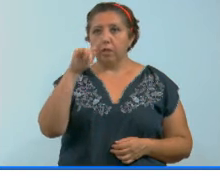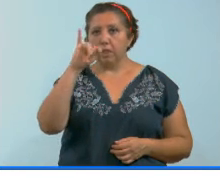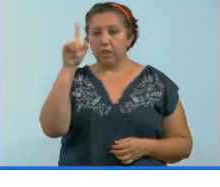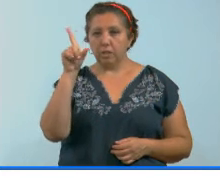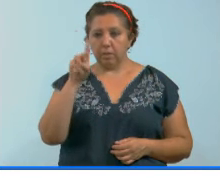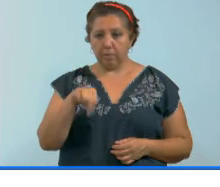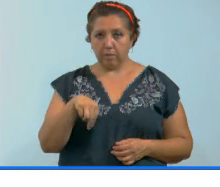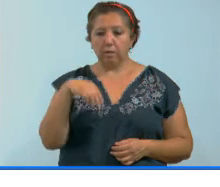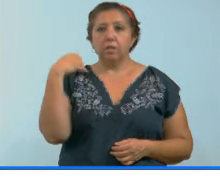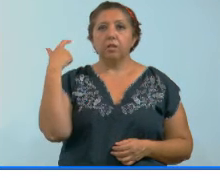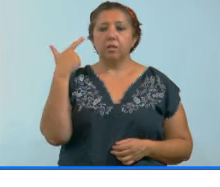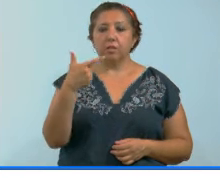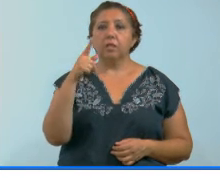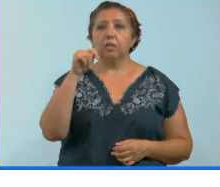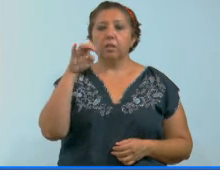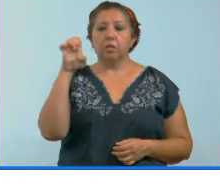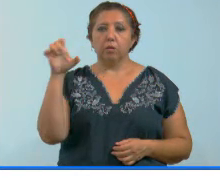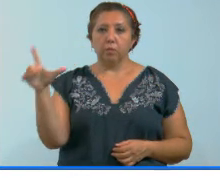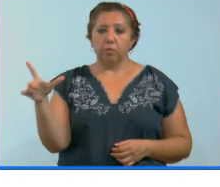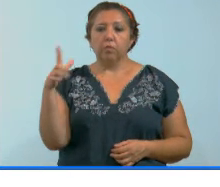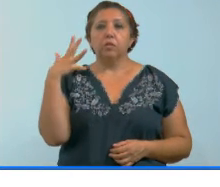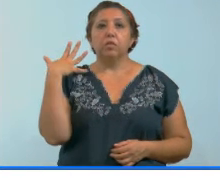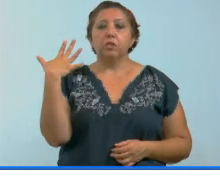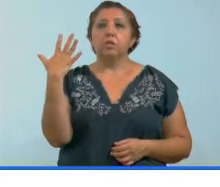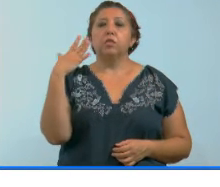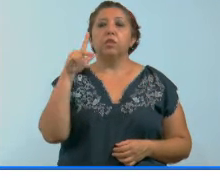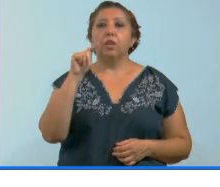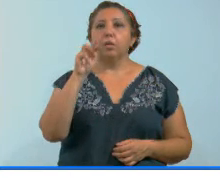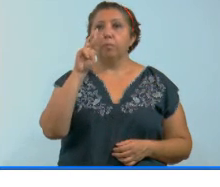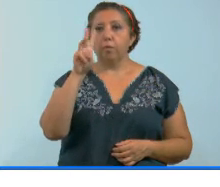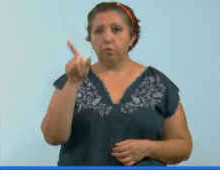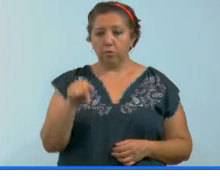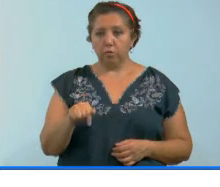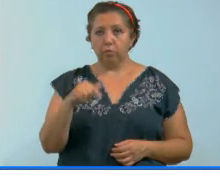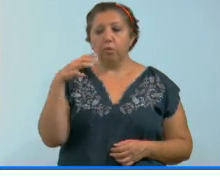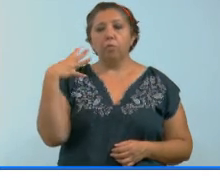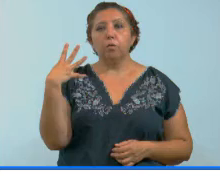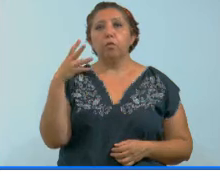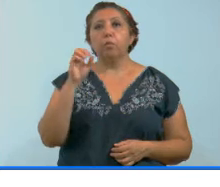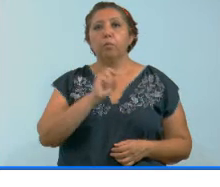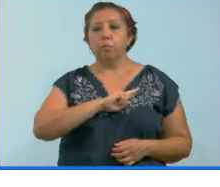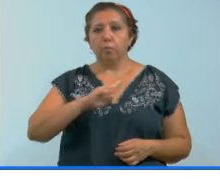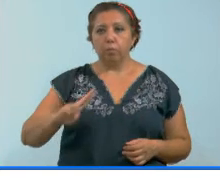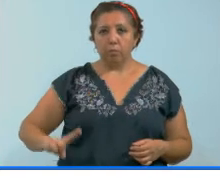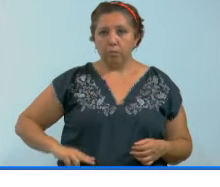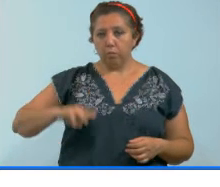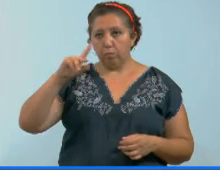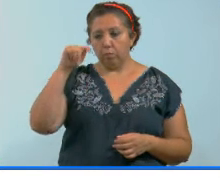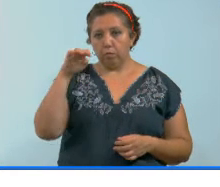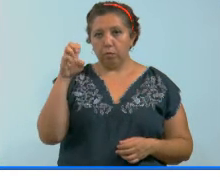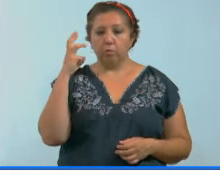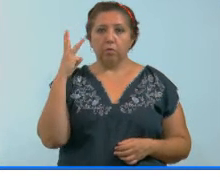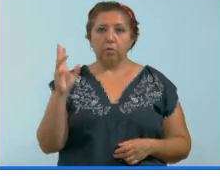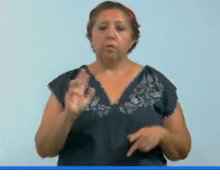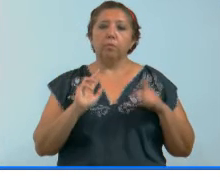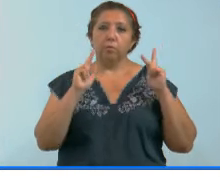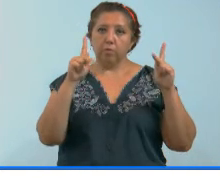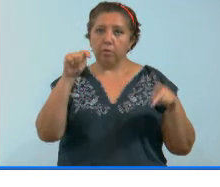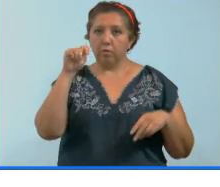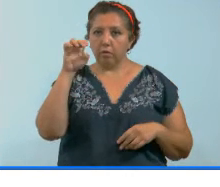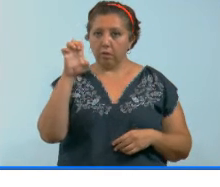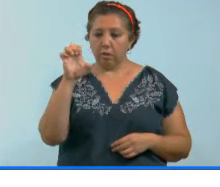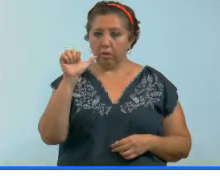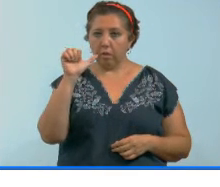7 en ticul 50 hemos son 4 en motul y humana 3 en progreso y te hago